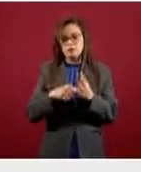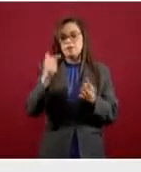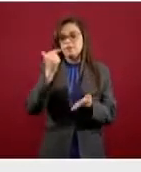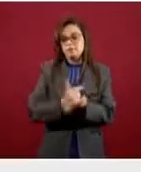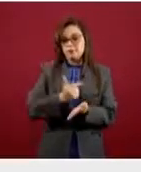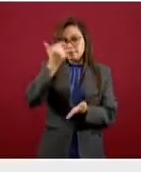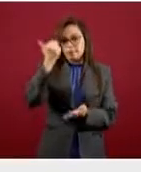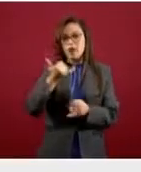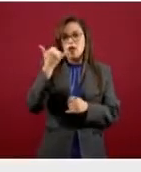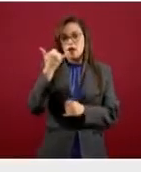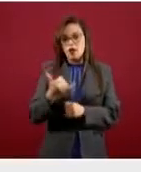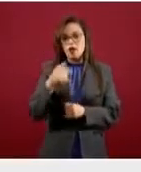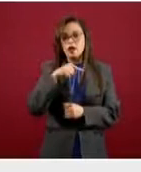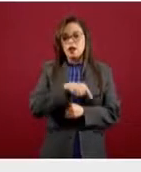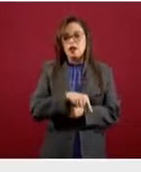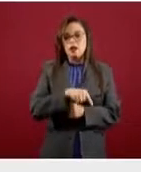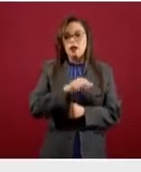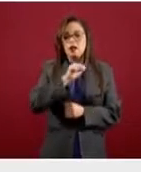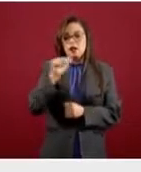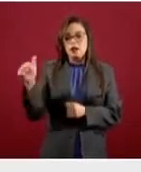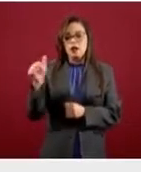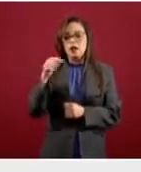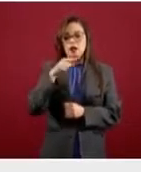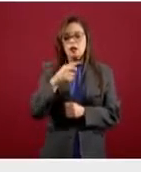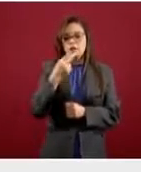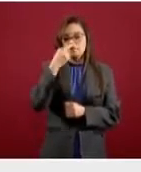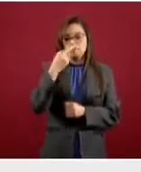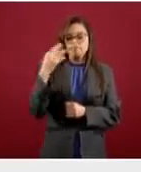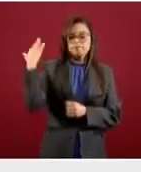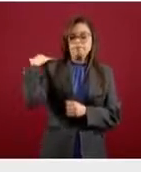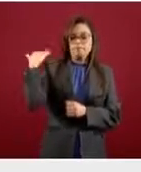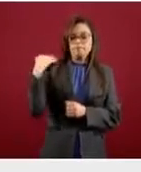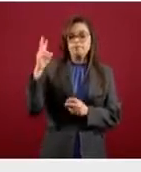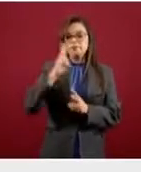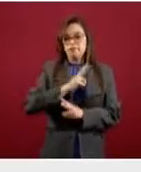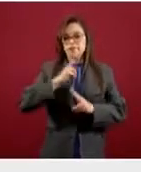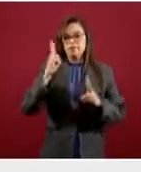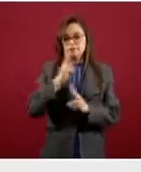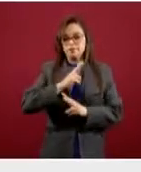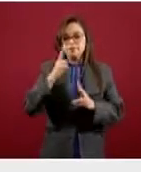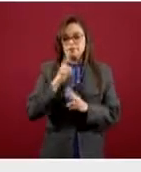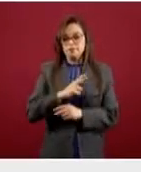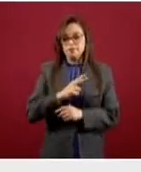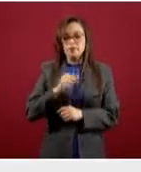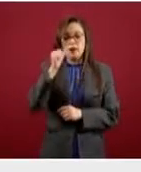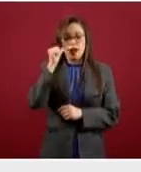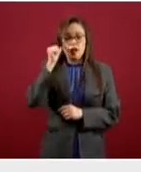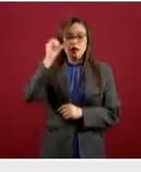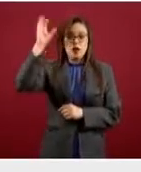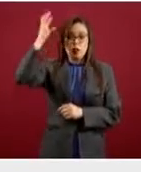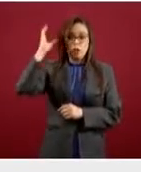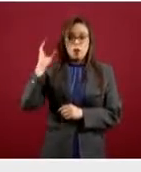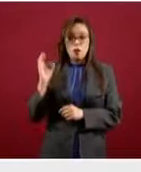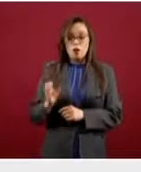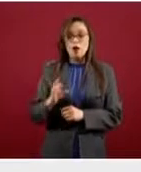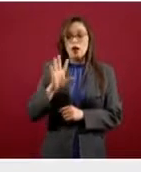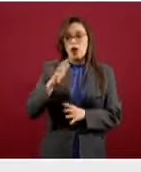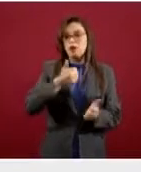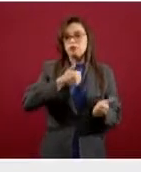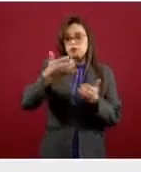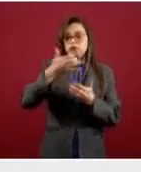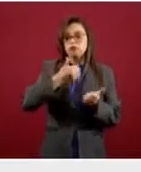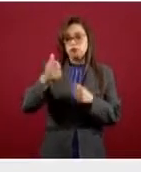neumólogos. Los hemos mandado a los estados que nos han requerido. A Coahuila, ayer, por ejemplo, mandamos 8 internistas.